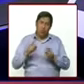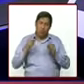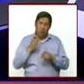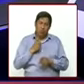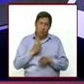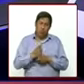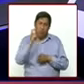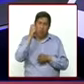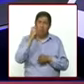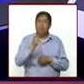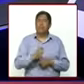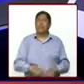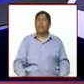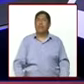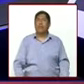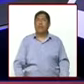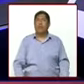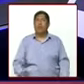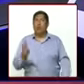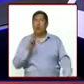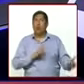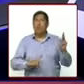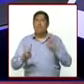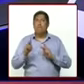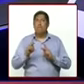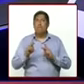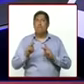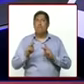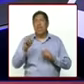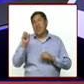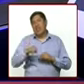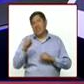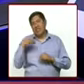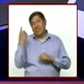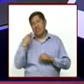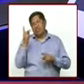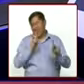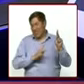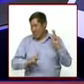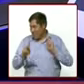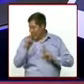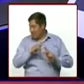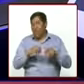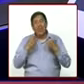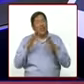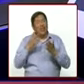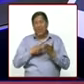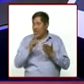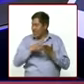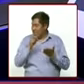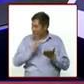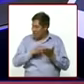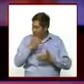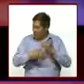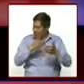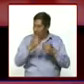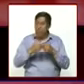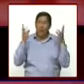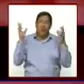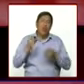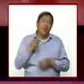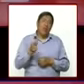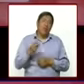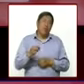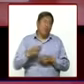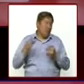perjudicial. ¿Nos preocupamos? Sí, siempre nos preocupamos. Realmente estos avances son muy